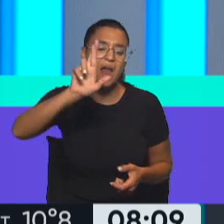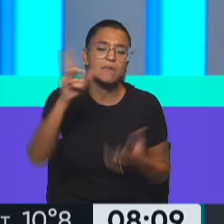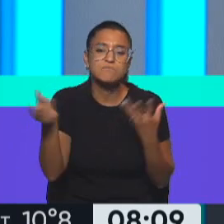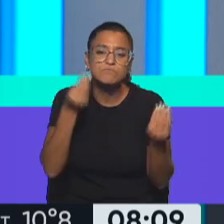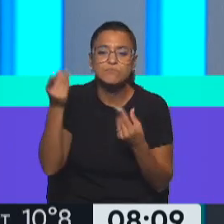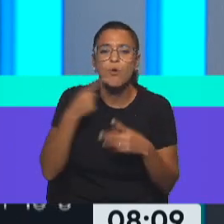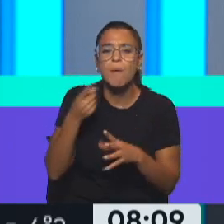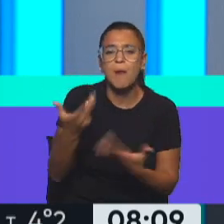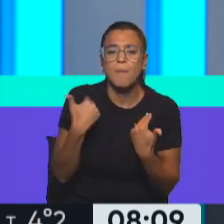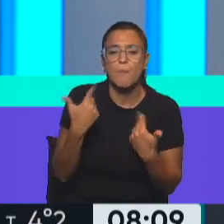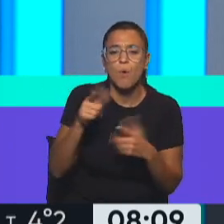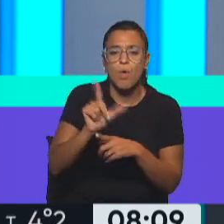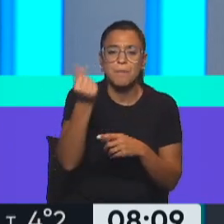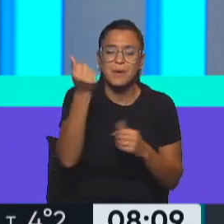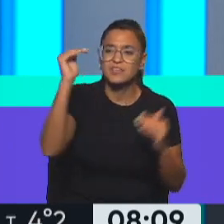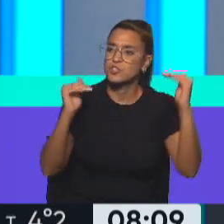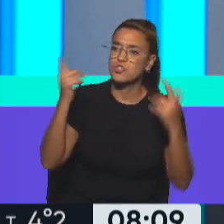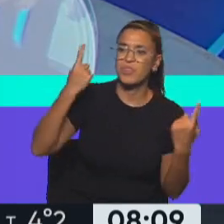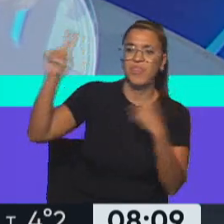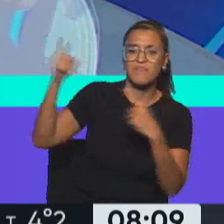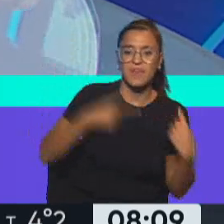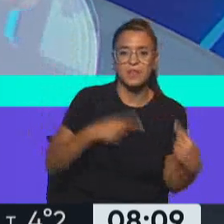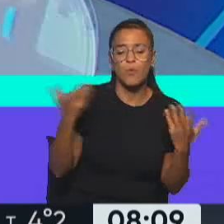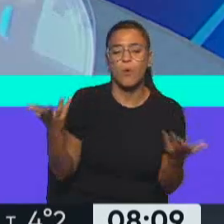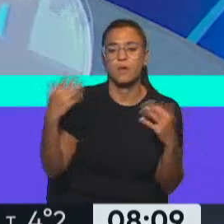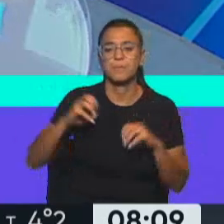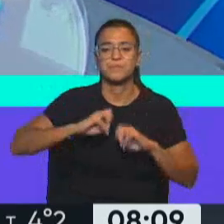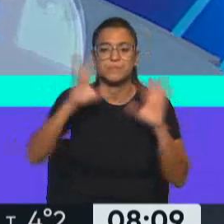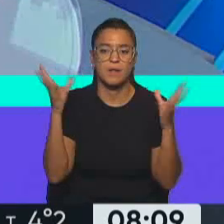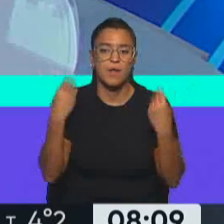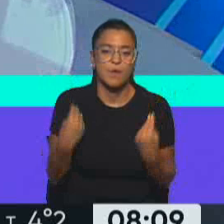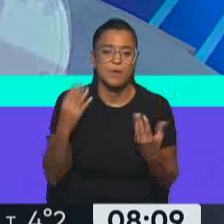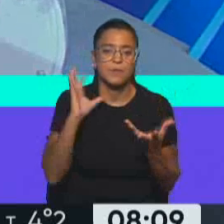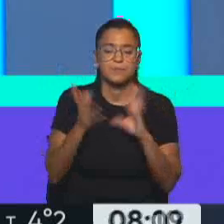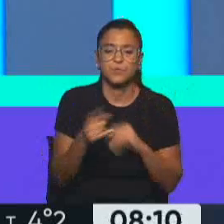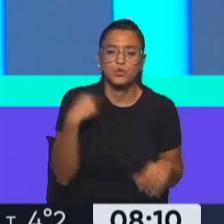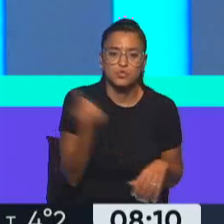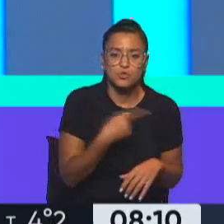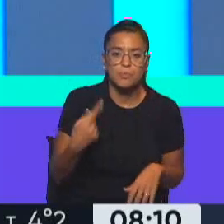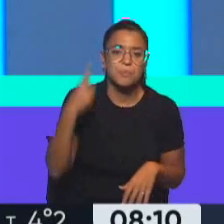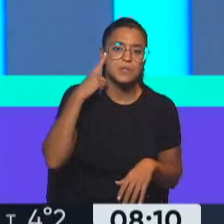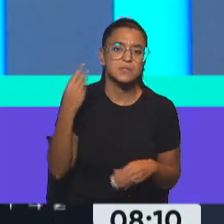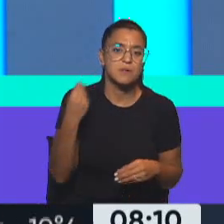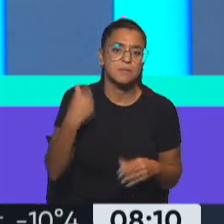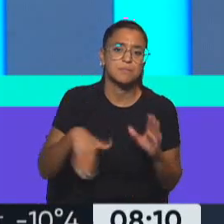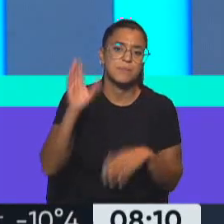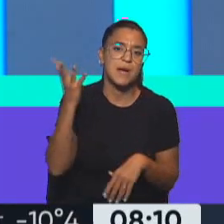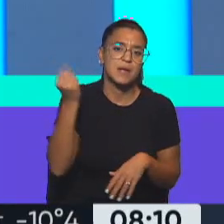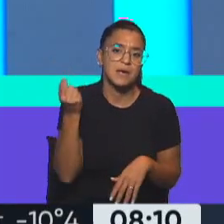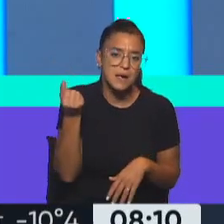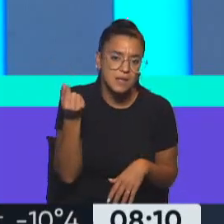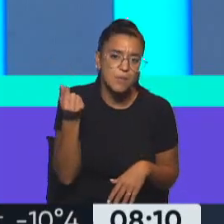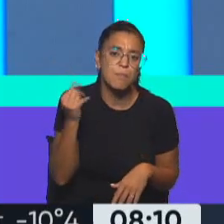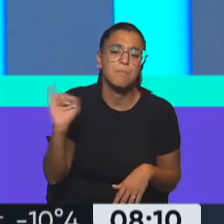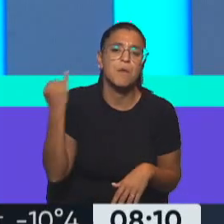herramienta, Florencia, para desacoplar estos precios? Bueno, está claro que la herramienta que todos pensamos primero son las retenciones, ¿no? Son las